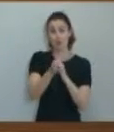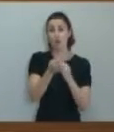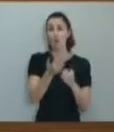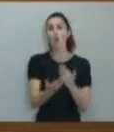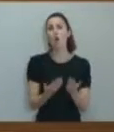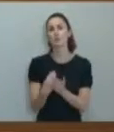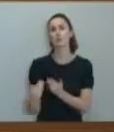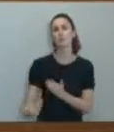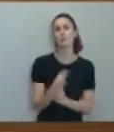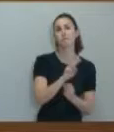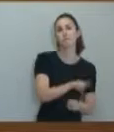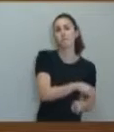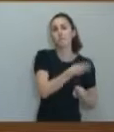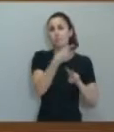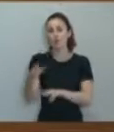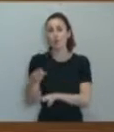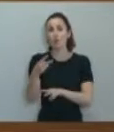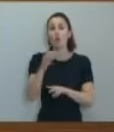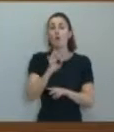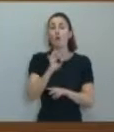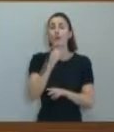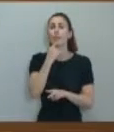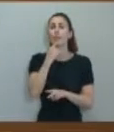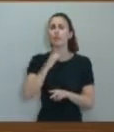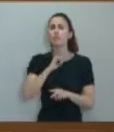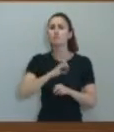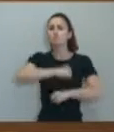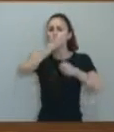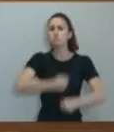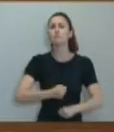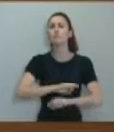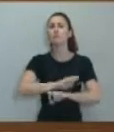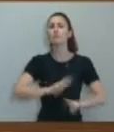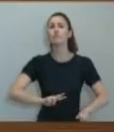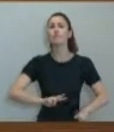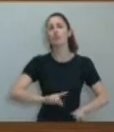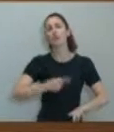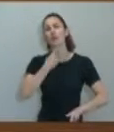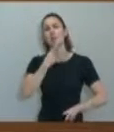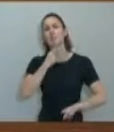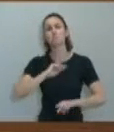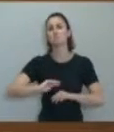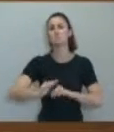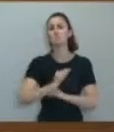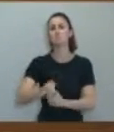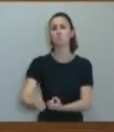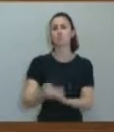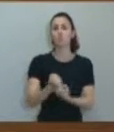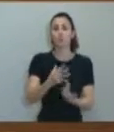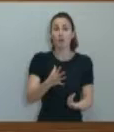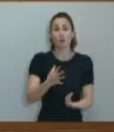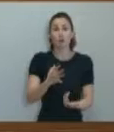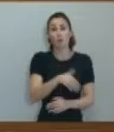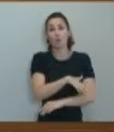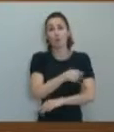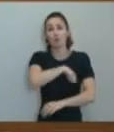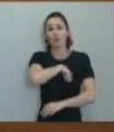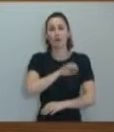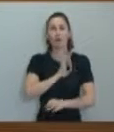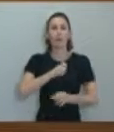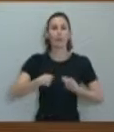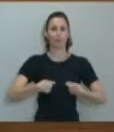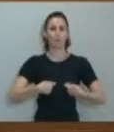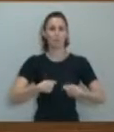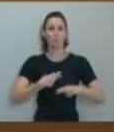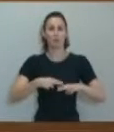reclama, si se nos impone el no recibir esos fondos, todo eso será del Gobierno de España, el obligado, habrá una